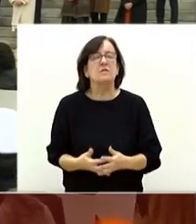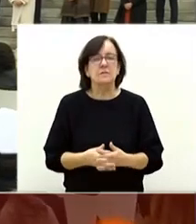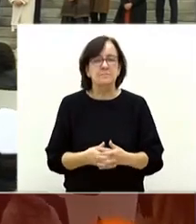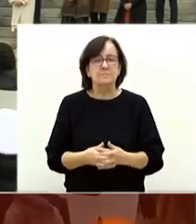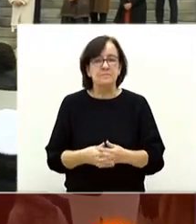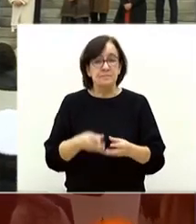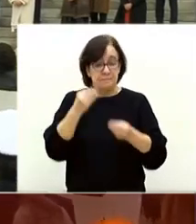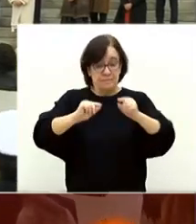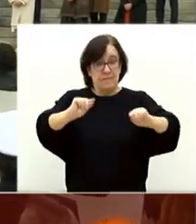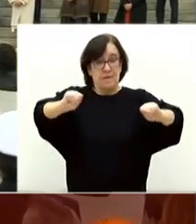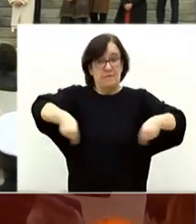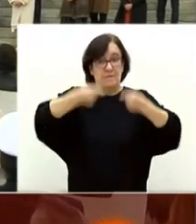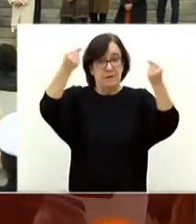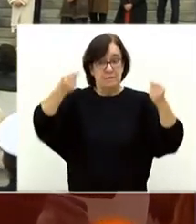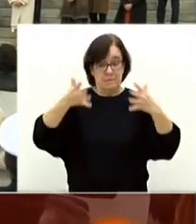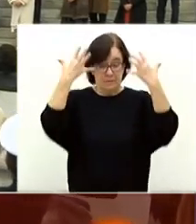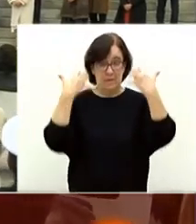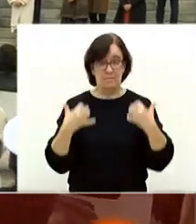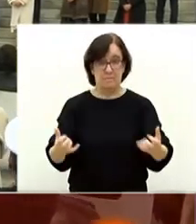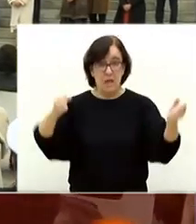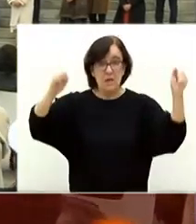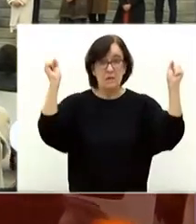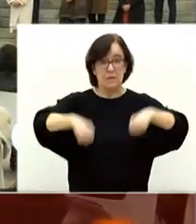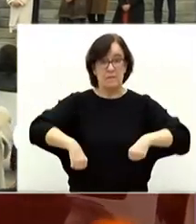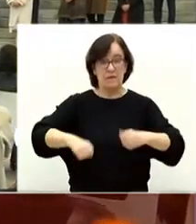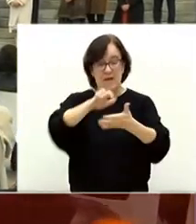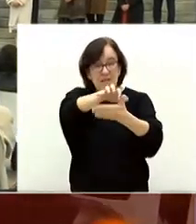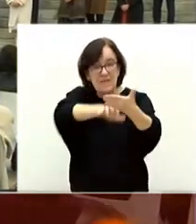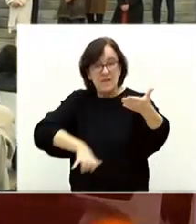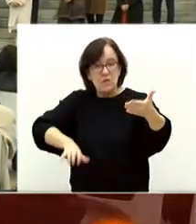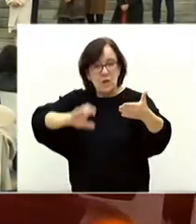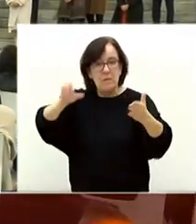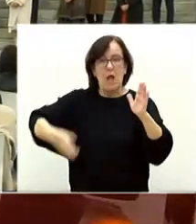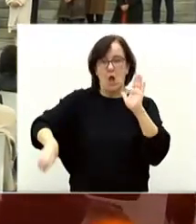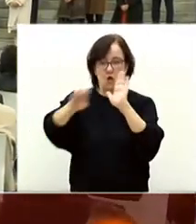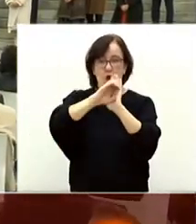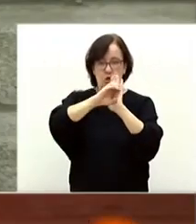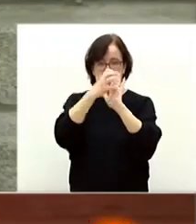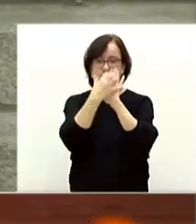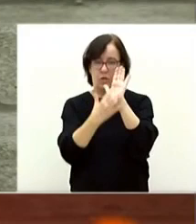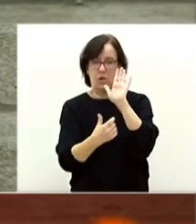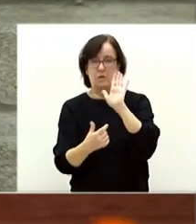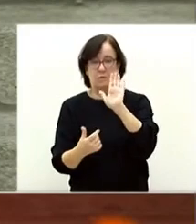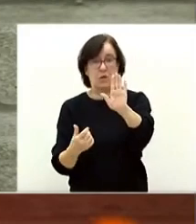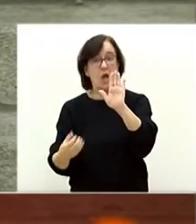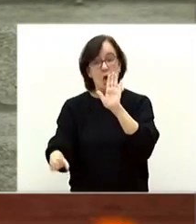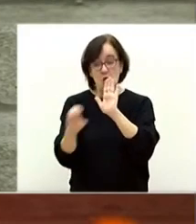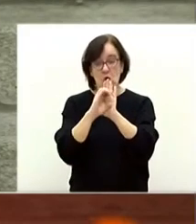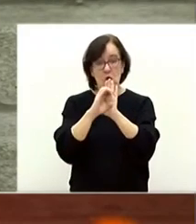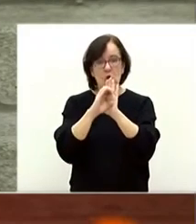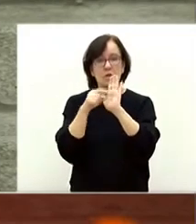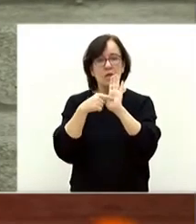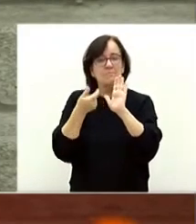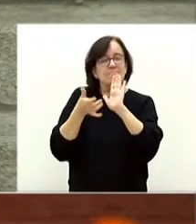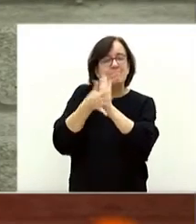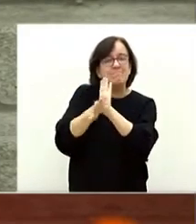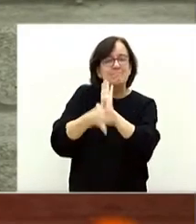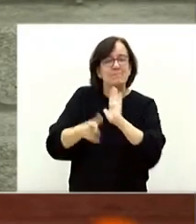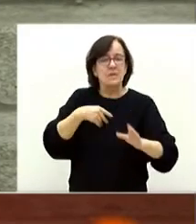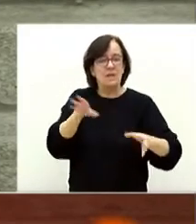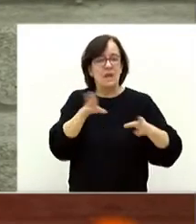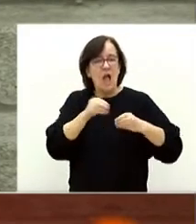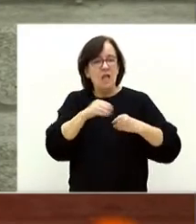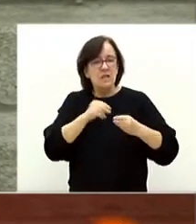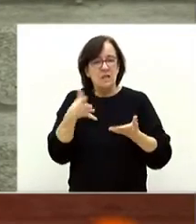Así se afirmó en el pleno de aprobación del dictamen constitucional. La Constitución expresa la generosidad